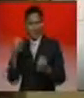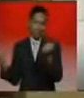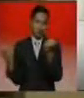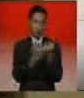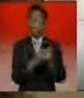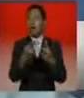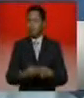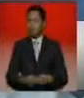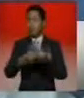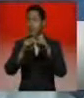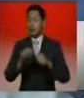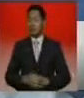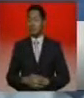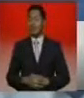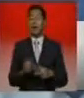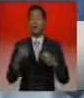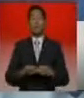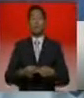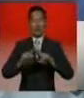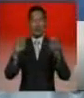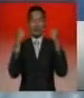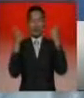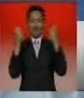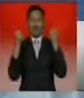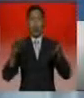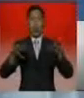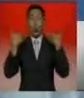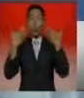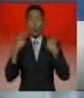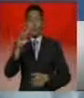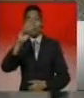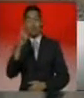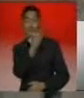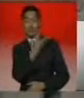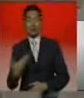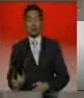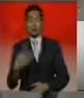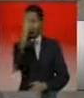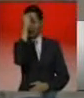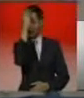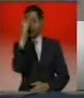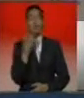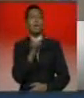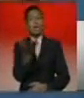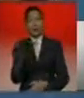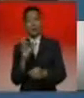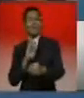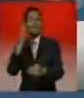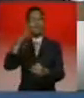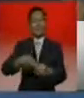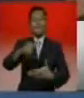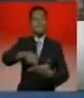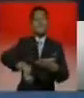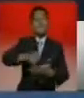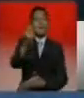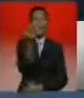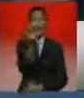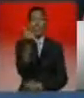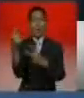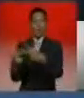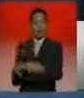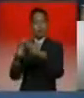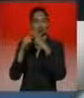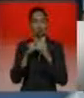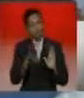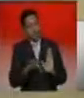por las fiestas de fundación de guayaquil el vicepresidente de la república jorge glass participó de la firma de un crédito para la construcción de una nueva